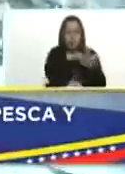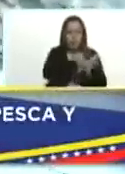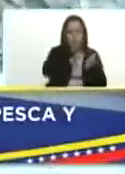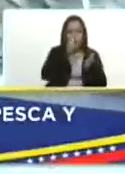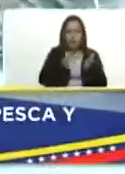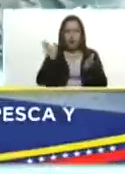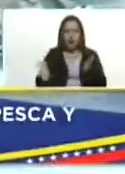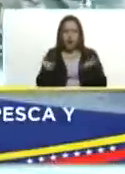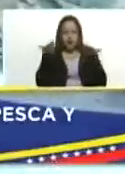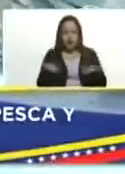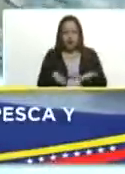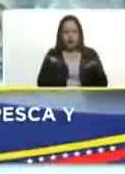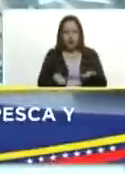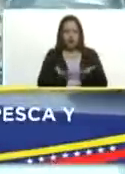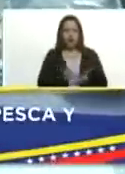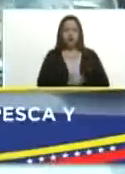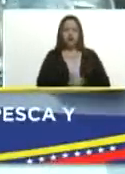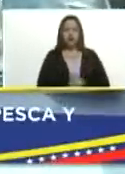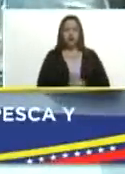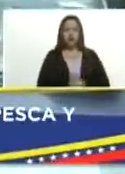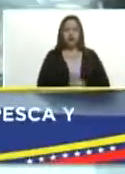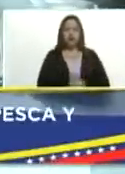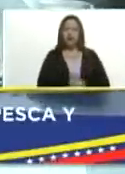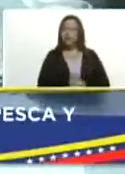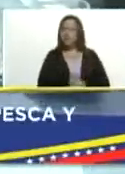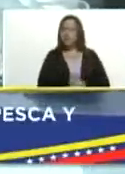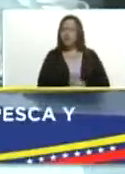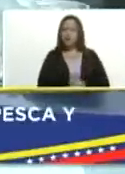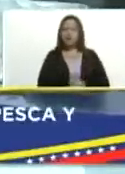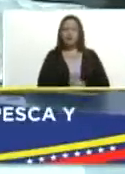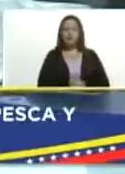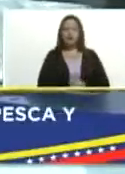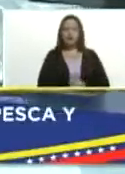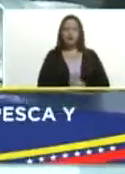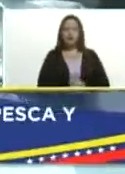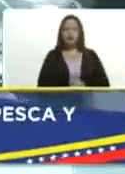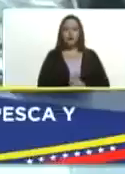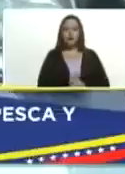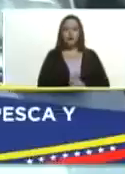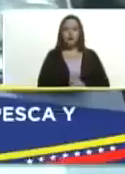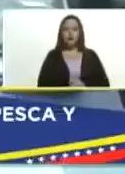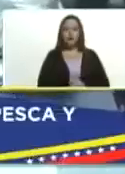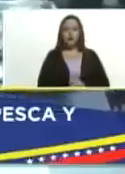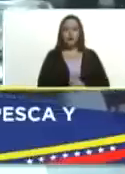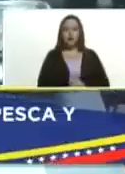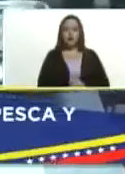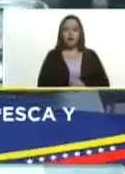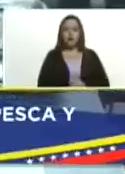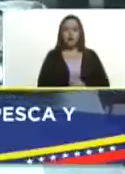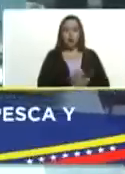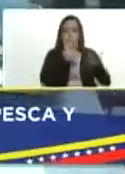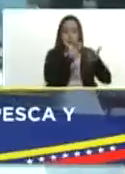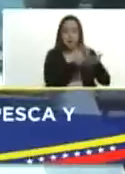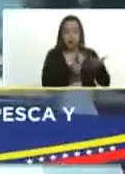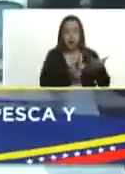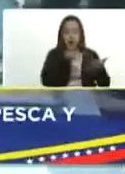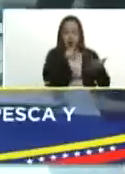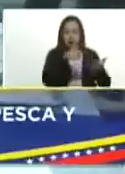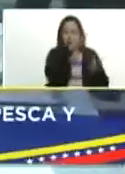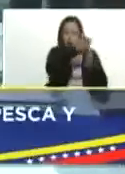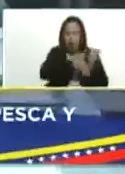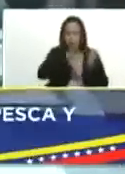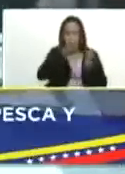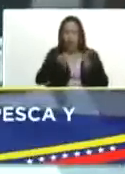la densidad de la carne y ve la forma con un láser y tú le pones los gramos y te lo corta los gramos que...